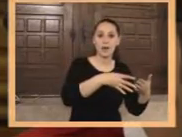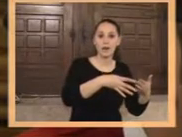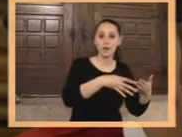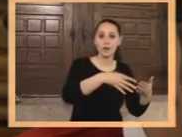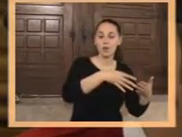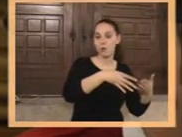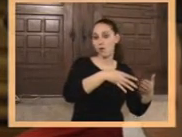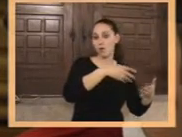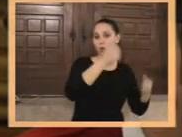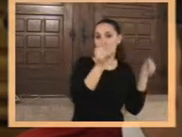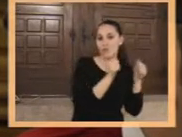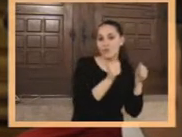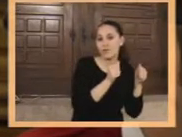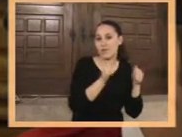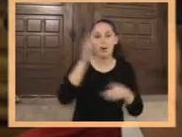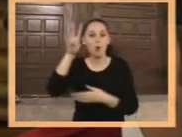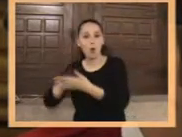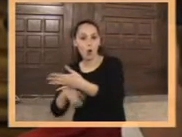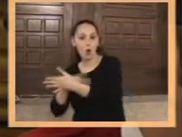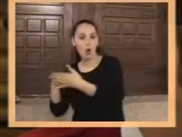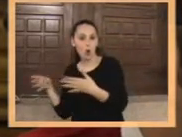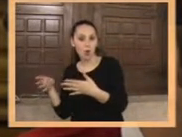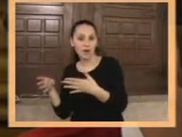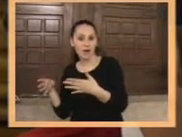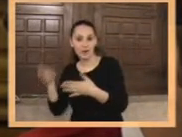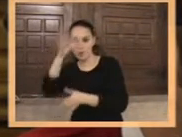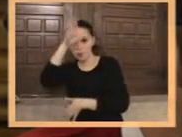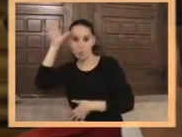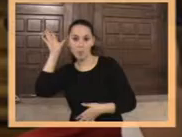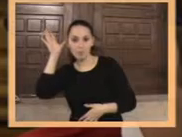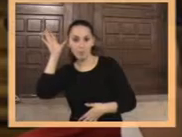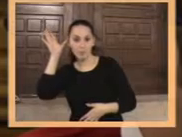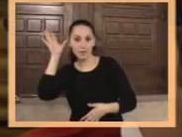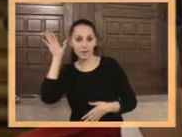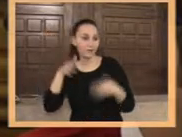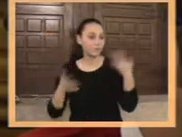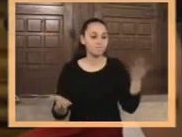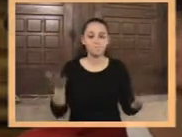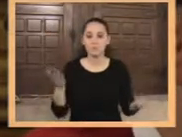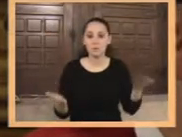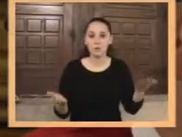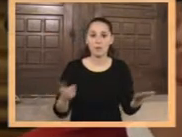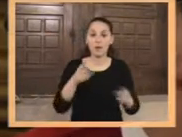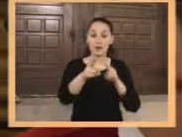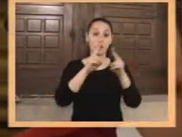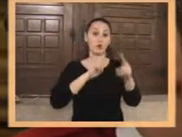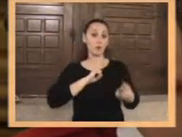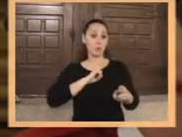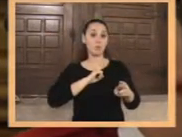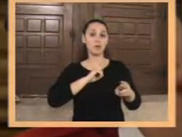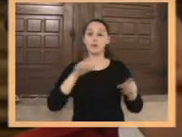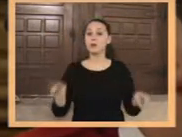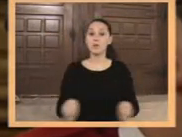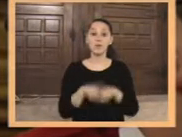que les daba lo mismo, que ellos querían un horario de 9:30 a 2, porque independientemente de que fuera verano o invierno, a partir de esa hora es cuando